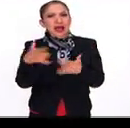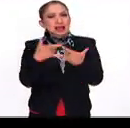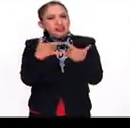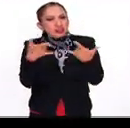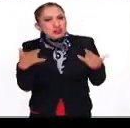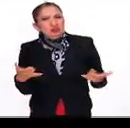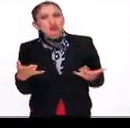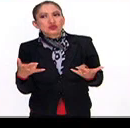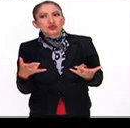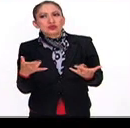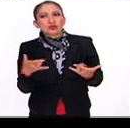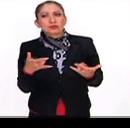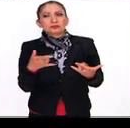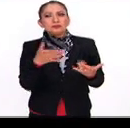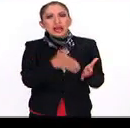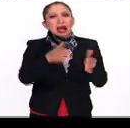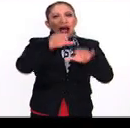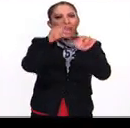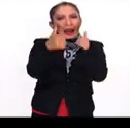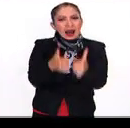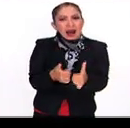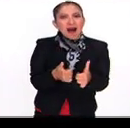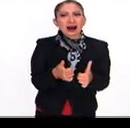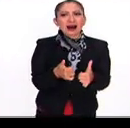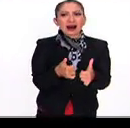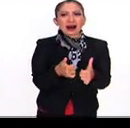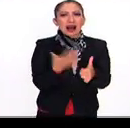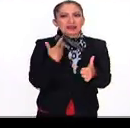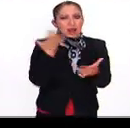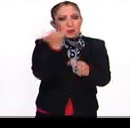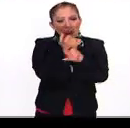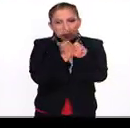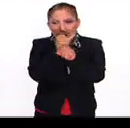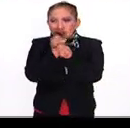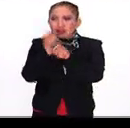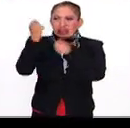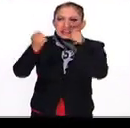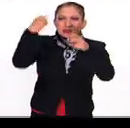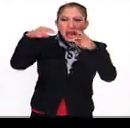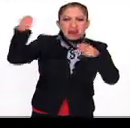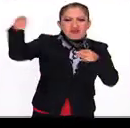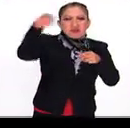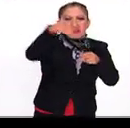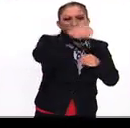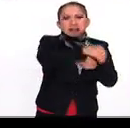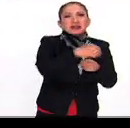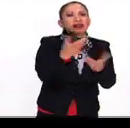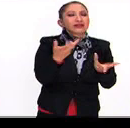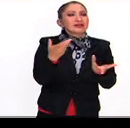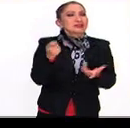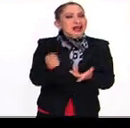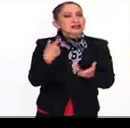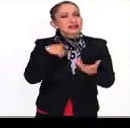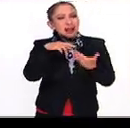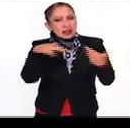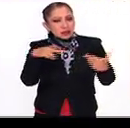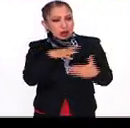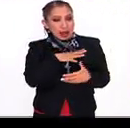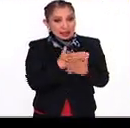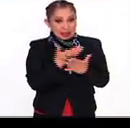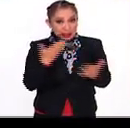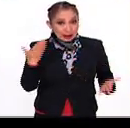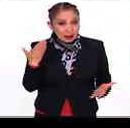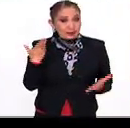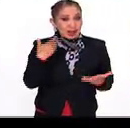de la historia del arte del explorador, de lo que significa precisamente la relación que hubo